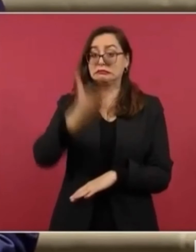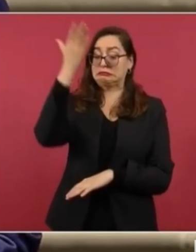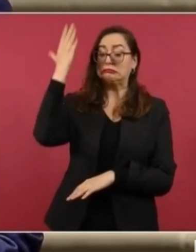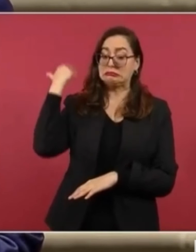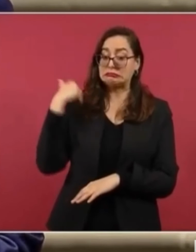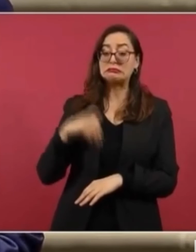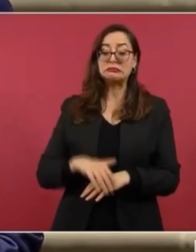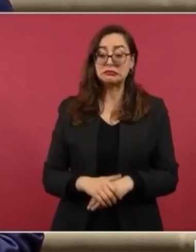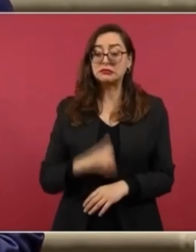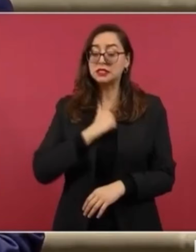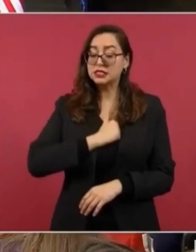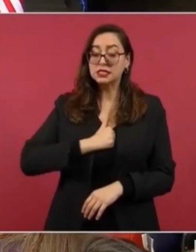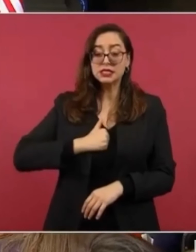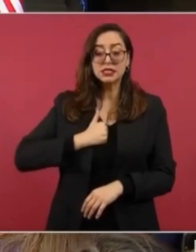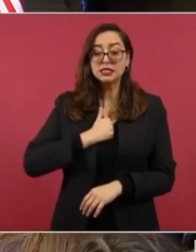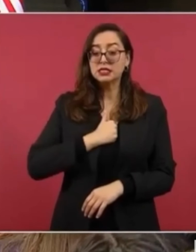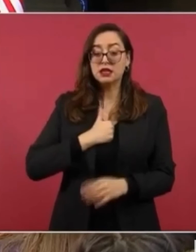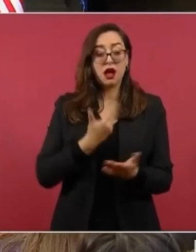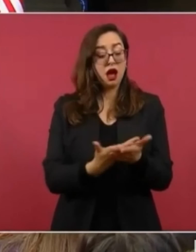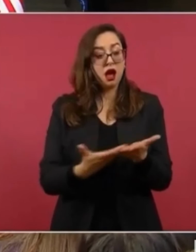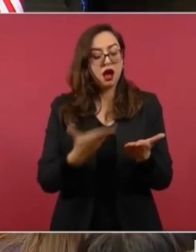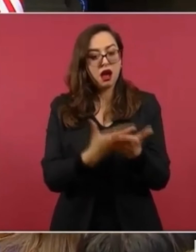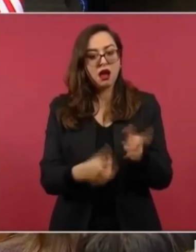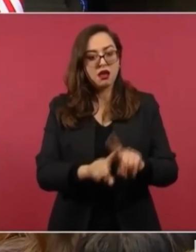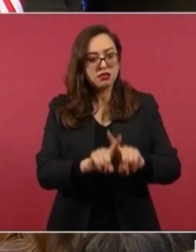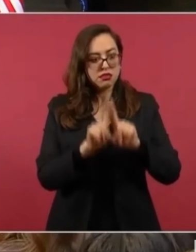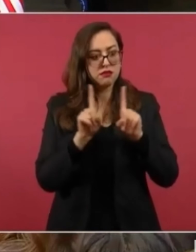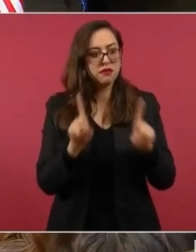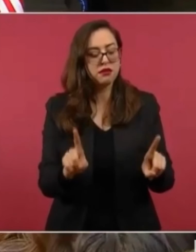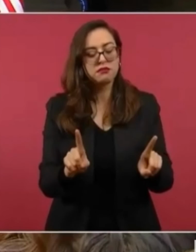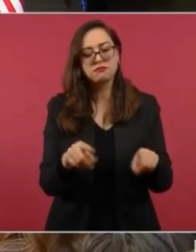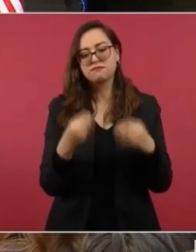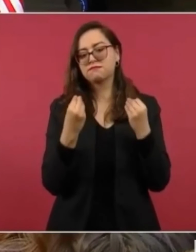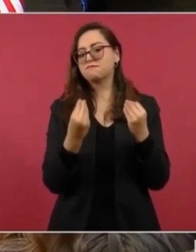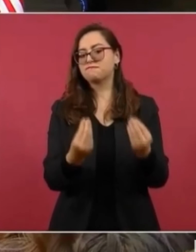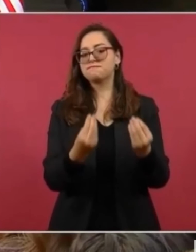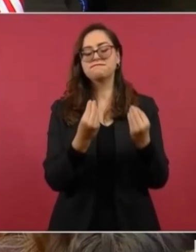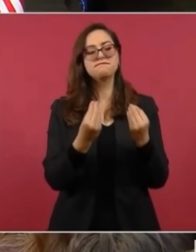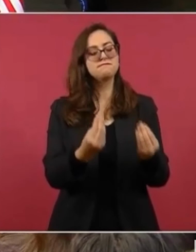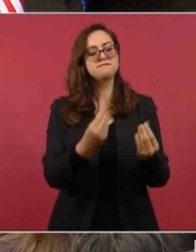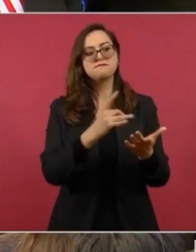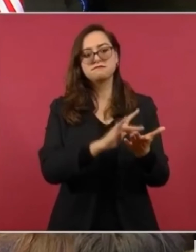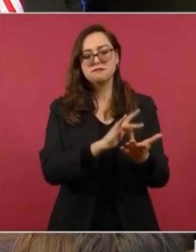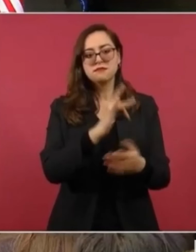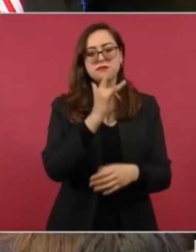tiempos. Ya lo hemos dicho y lo repito ahora.